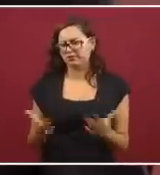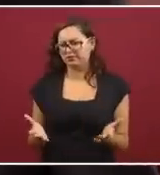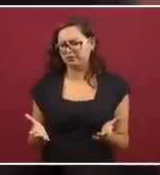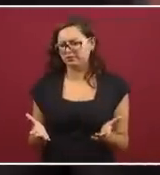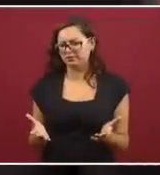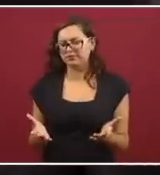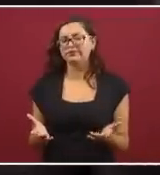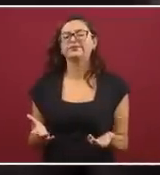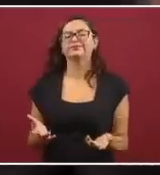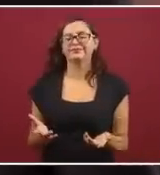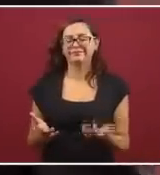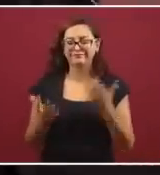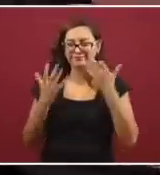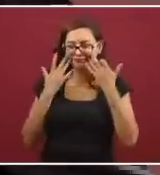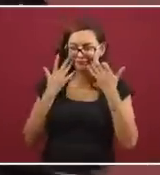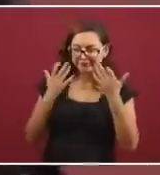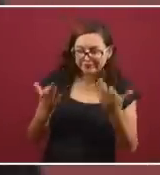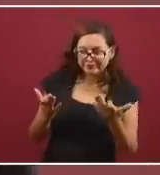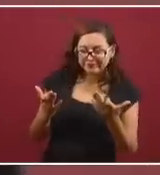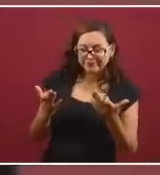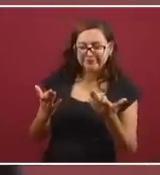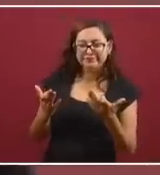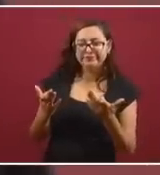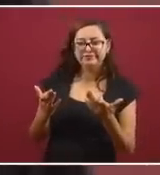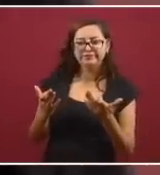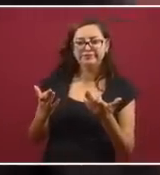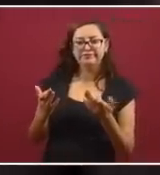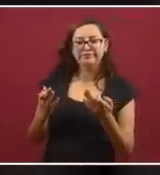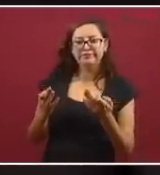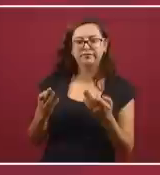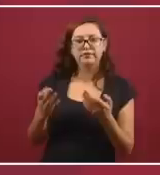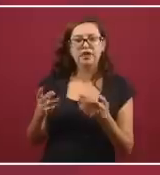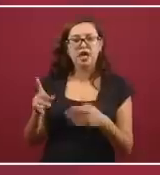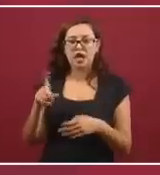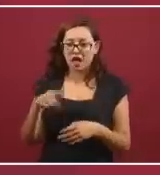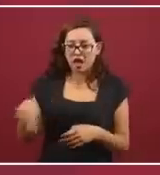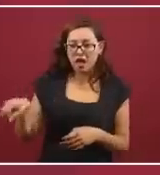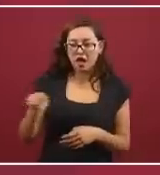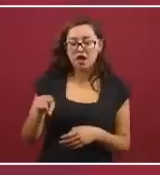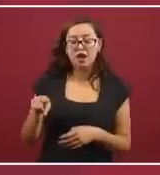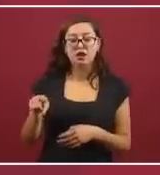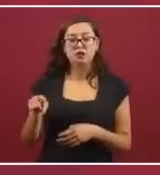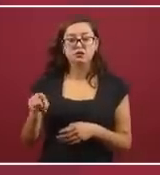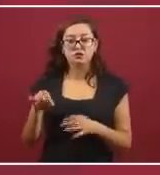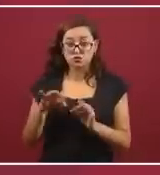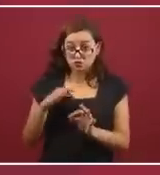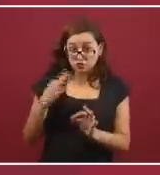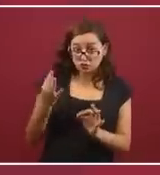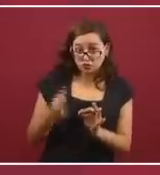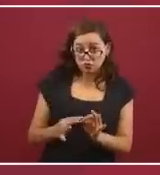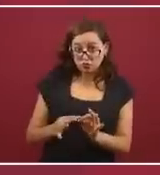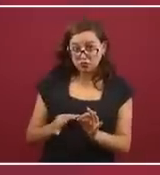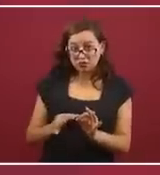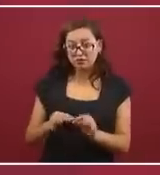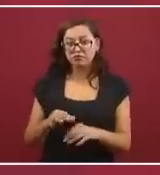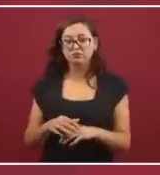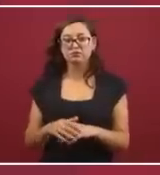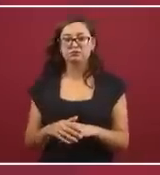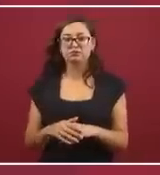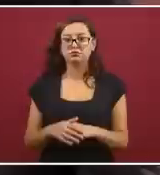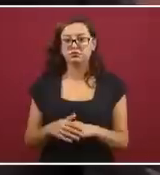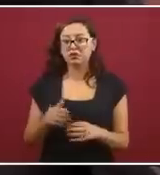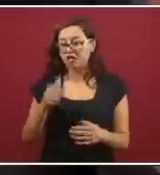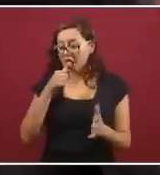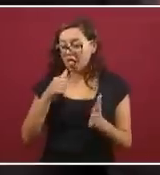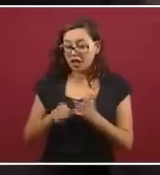constatar si sé cumple con lo que se